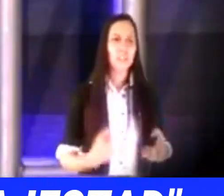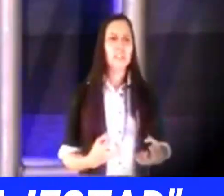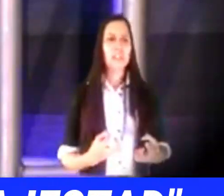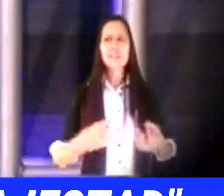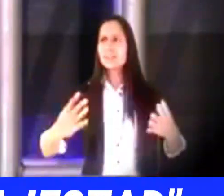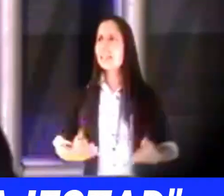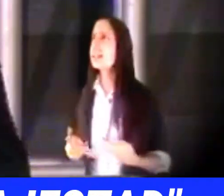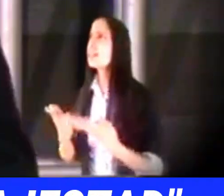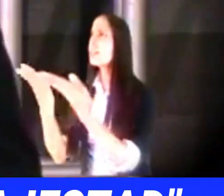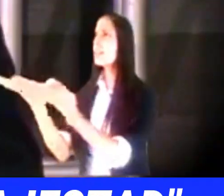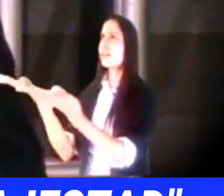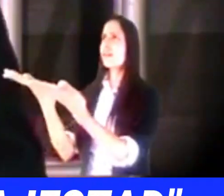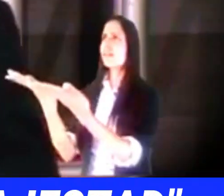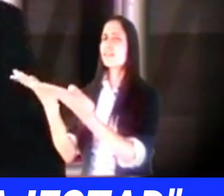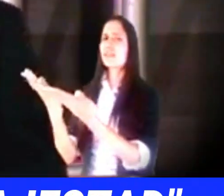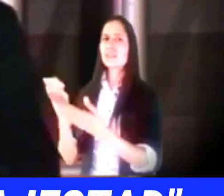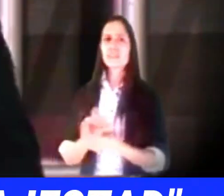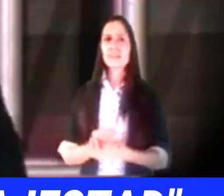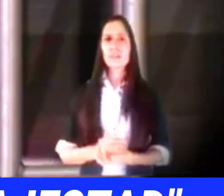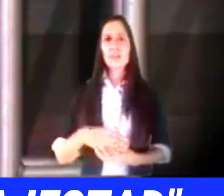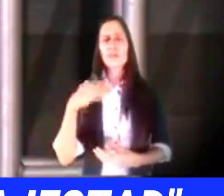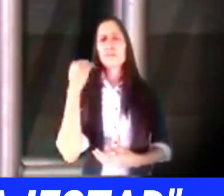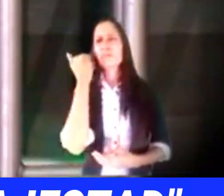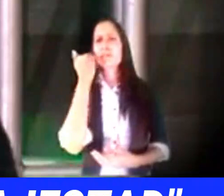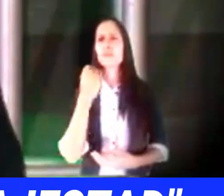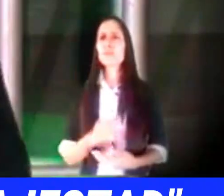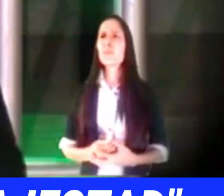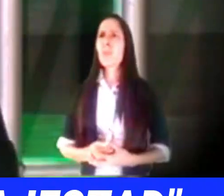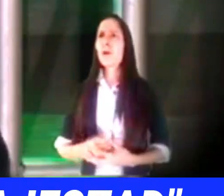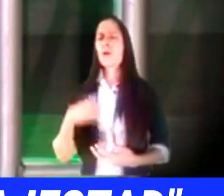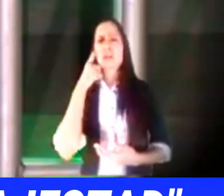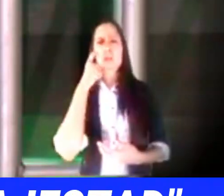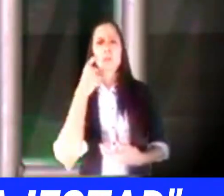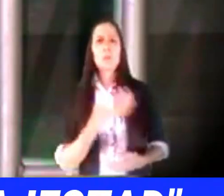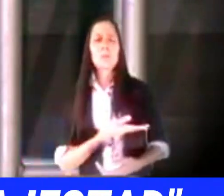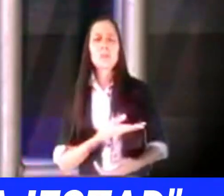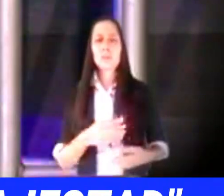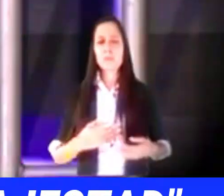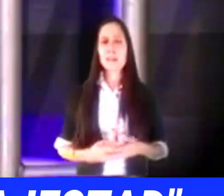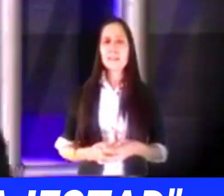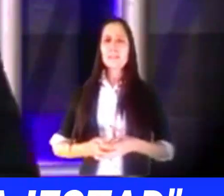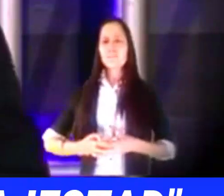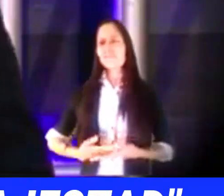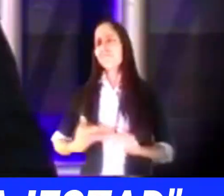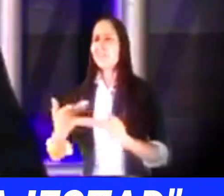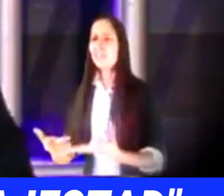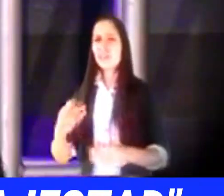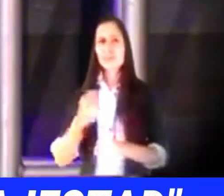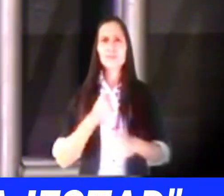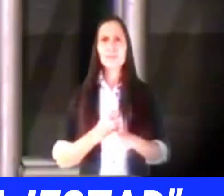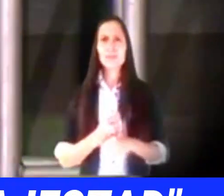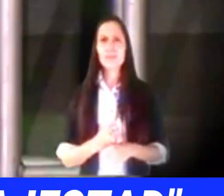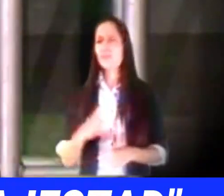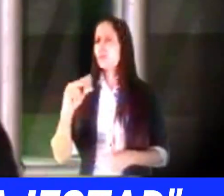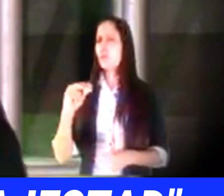las tinieblas contigo. No importa si te despidan del trabajo porque no cedes. No importa si te sacan de la